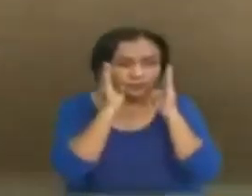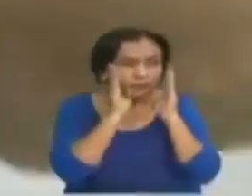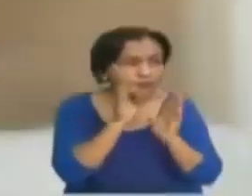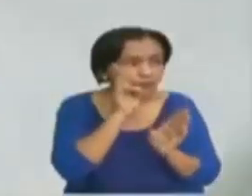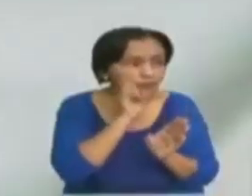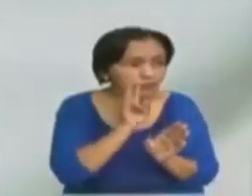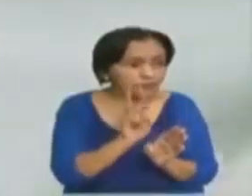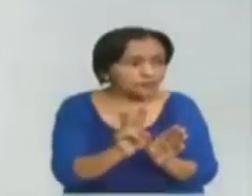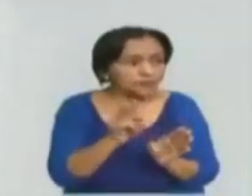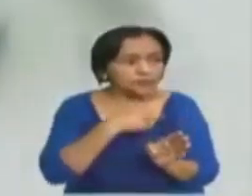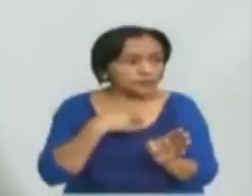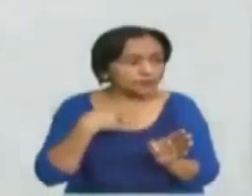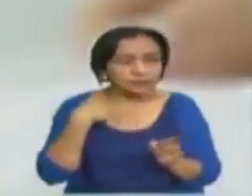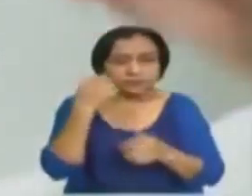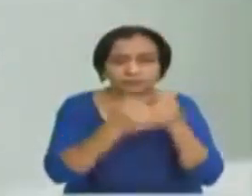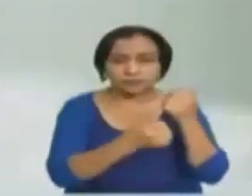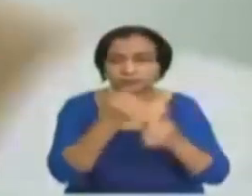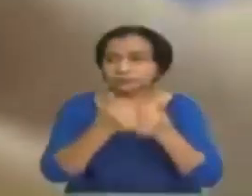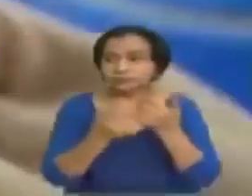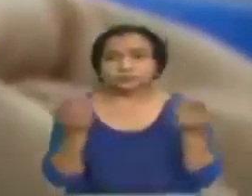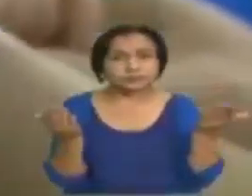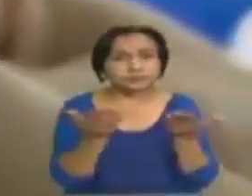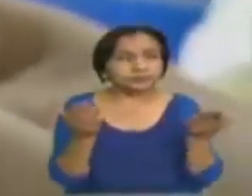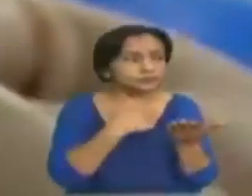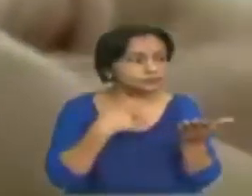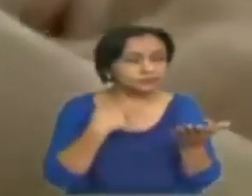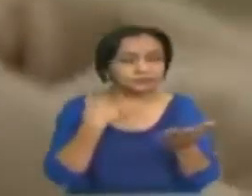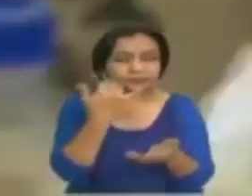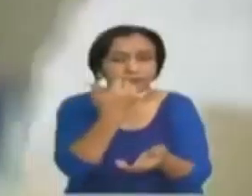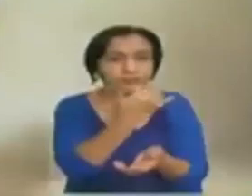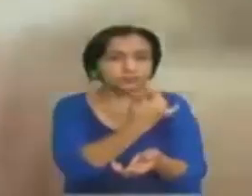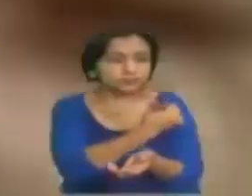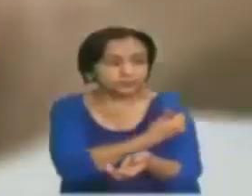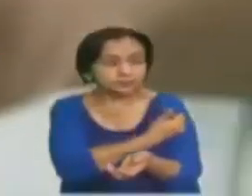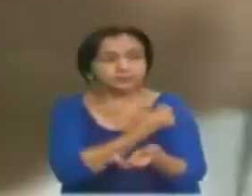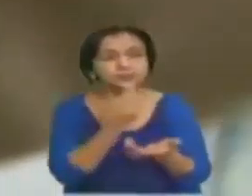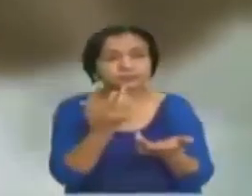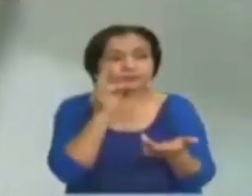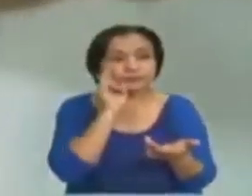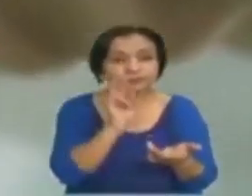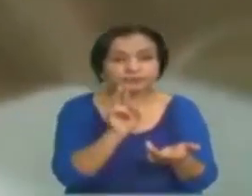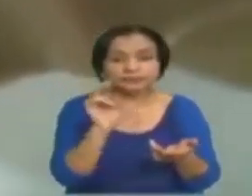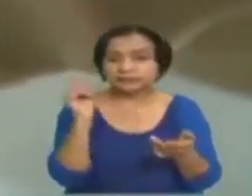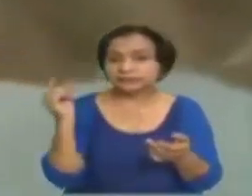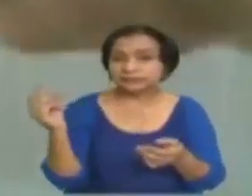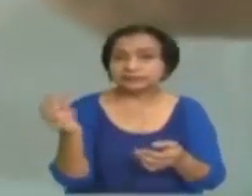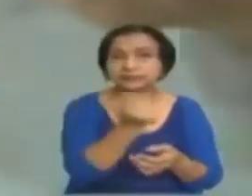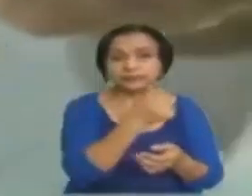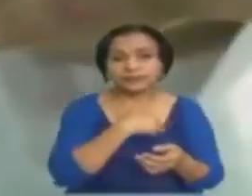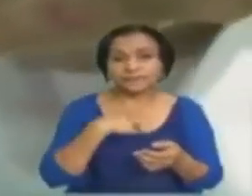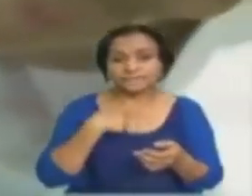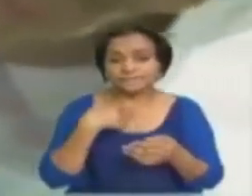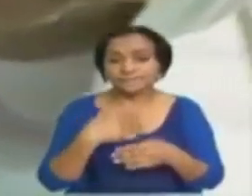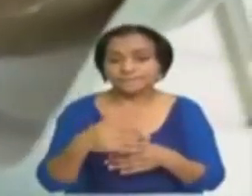la vocera del gobierno y vicepresidenta de nicaragua dio a conocer donde se estará desarrollando la vacunación contra el hobbit 19